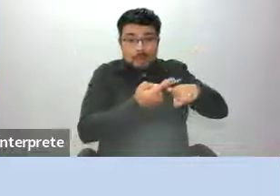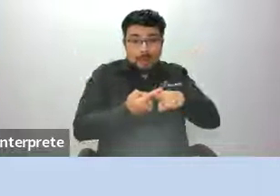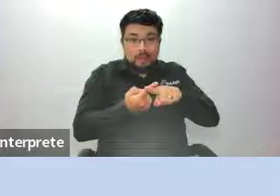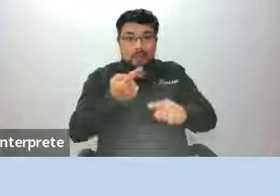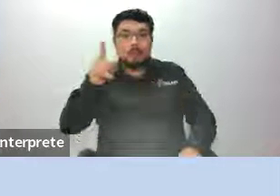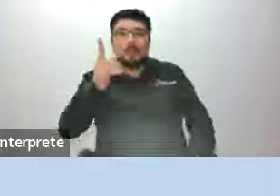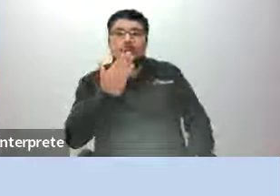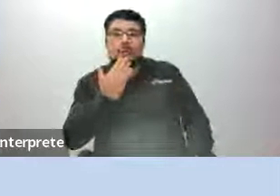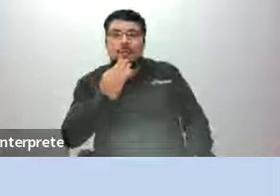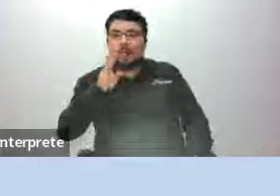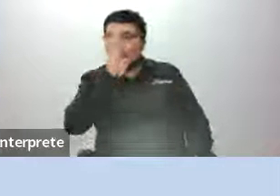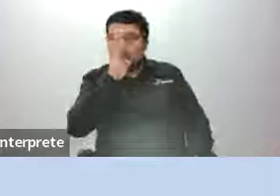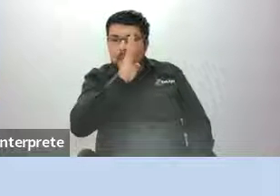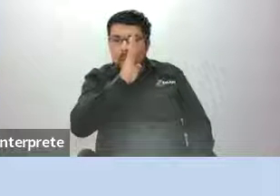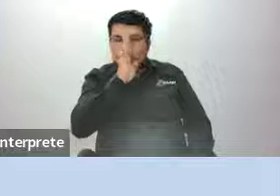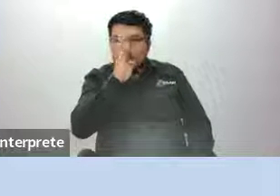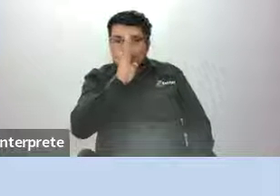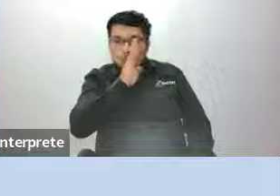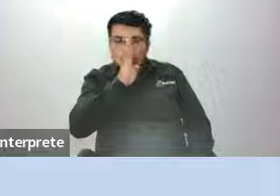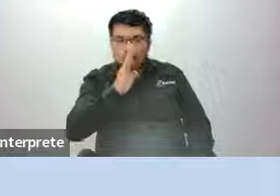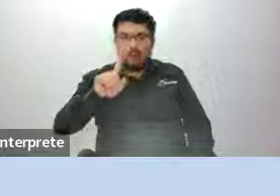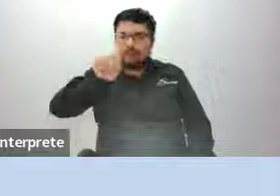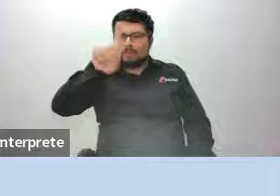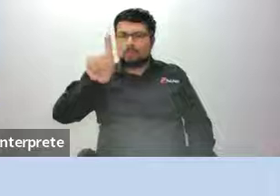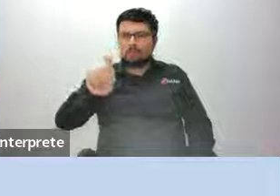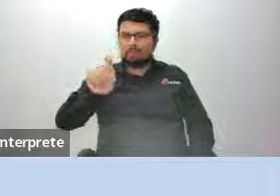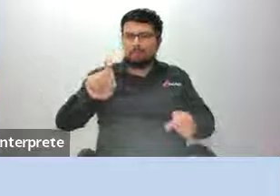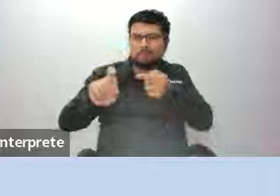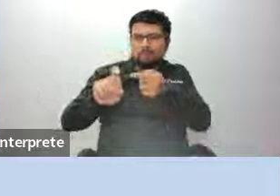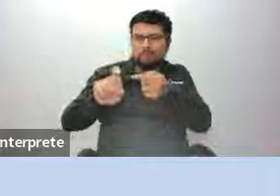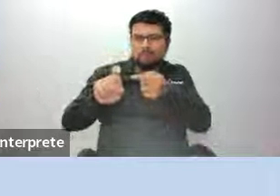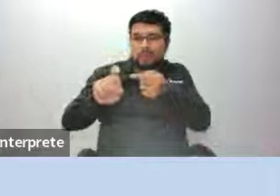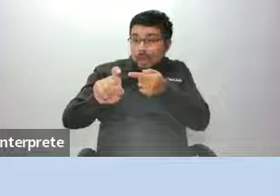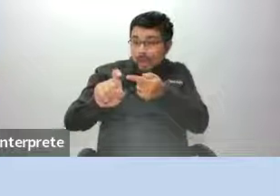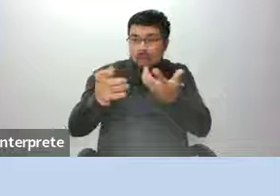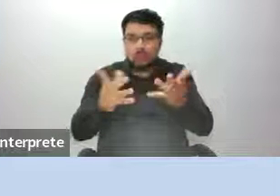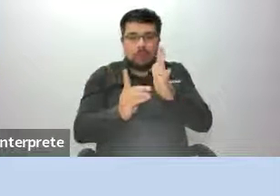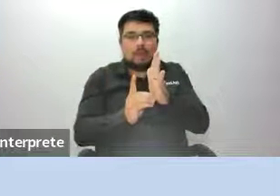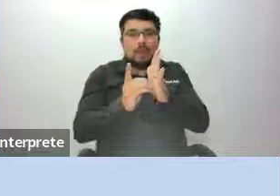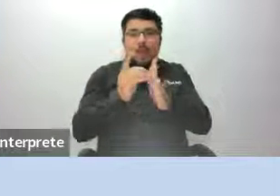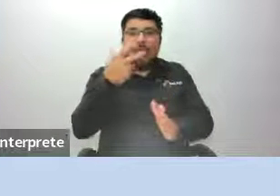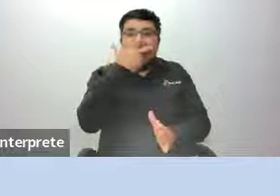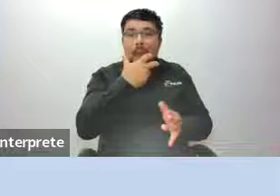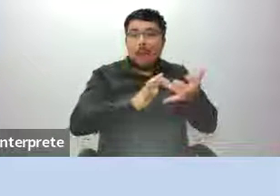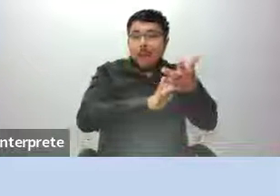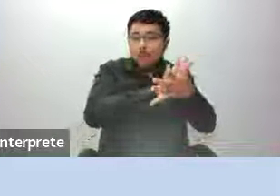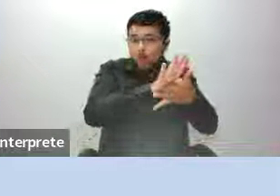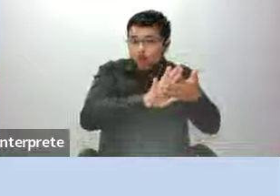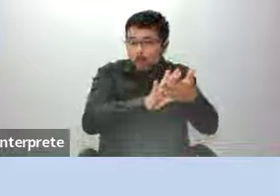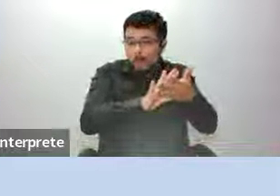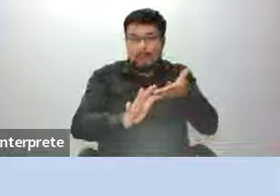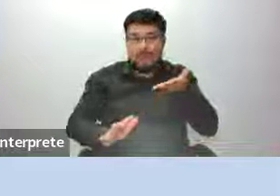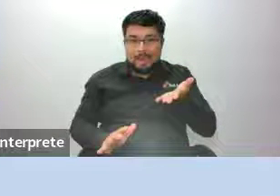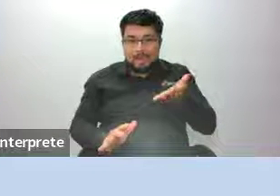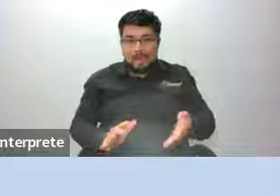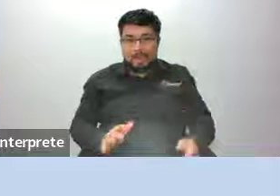pregunta, porque no necesariamente, porque esta facultad de desarrollar el lenguaje, esta facultad de